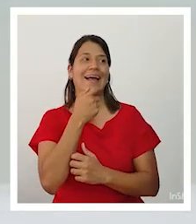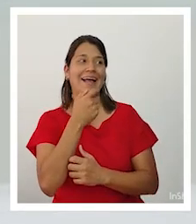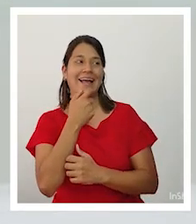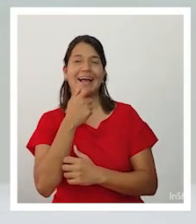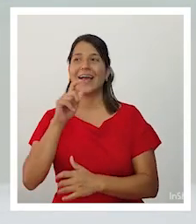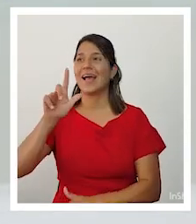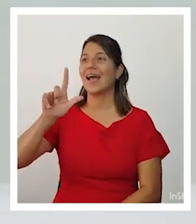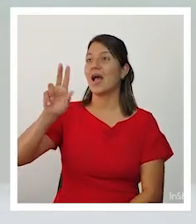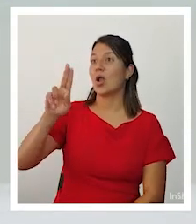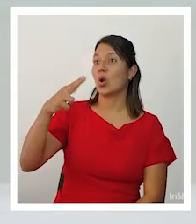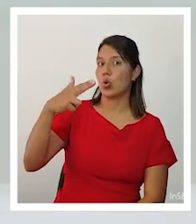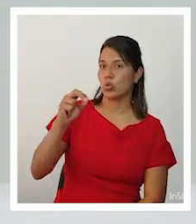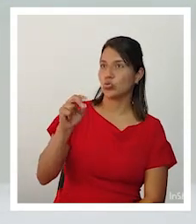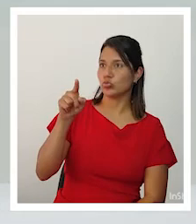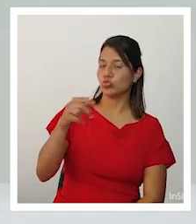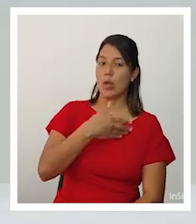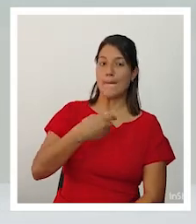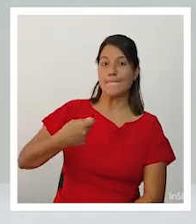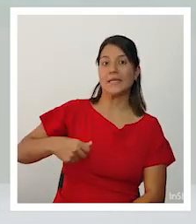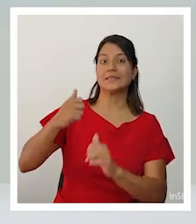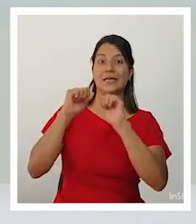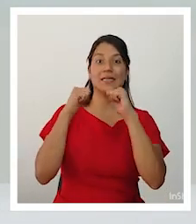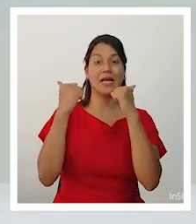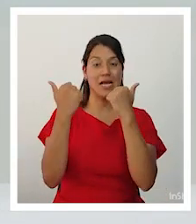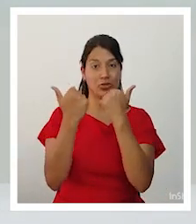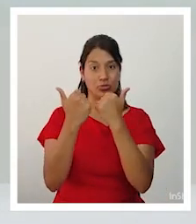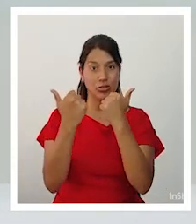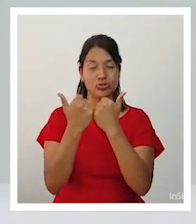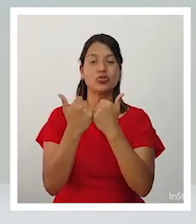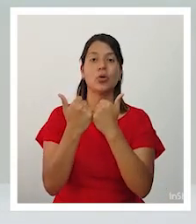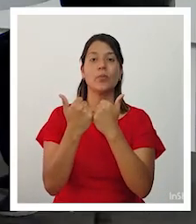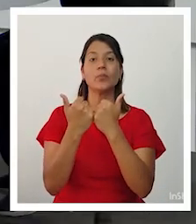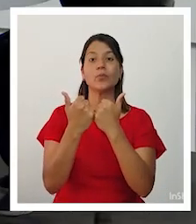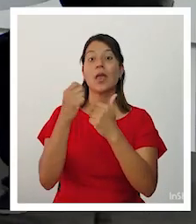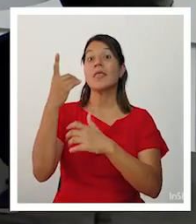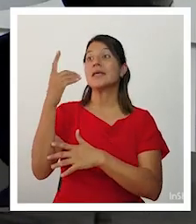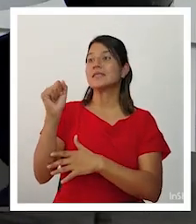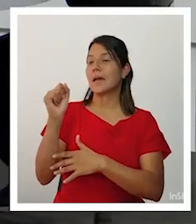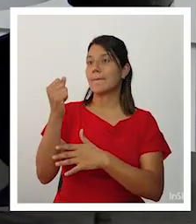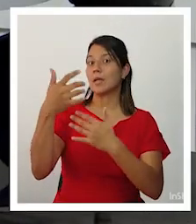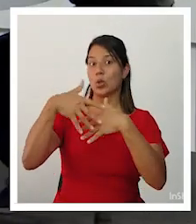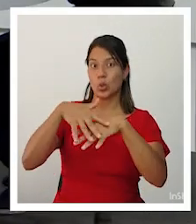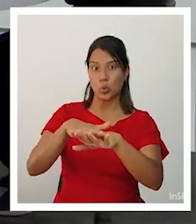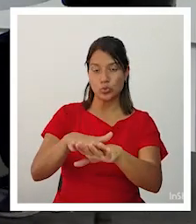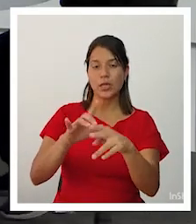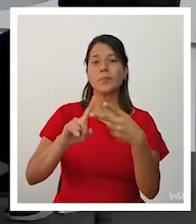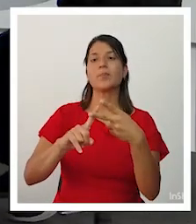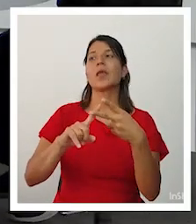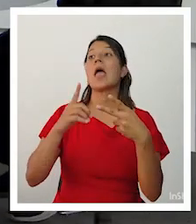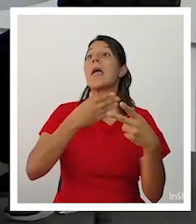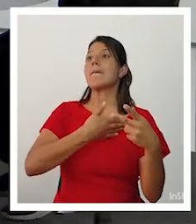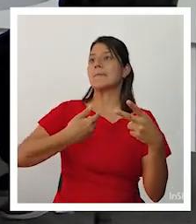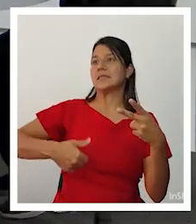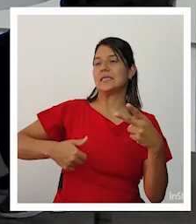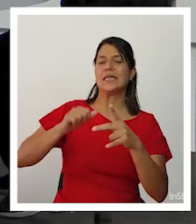Lucho, presidente de la asociación de Zampa Inclusivo, presidente del